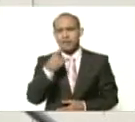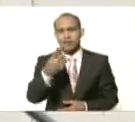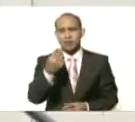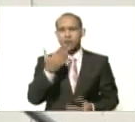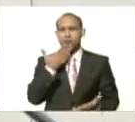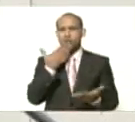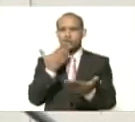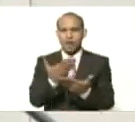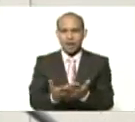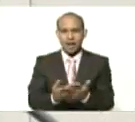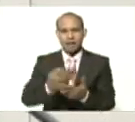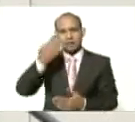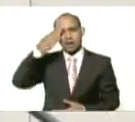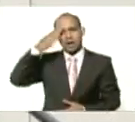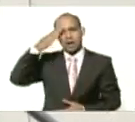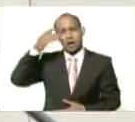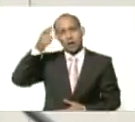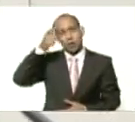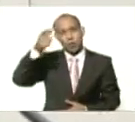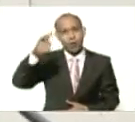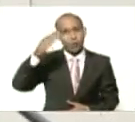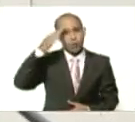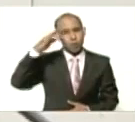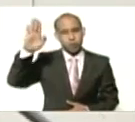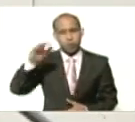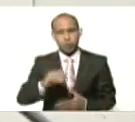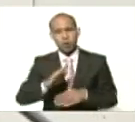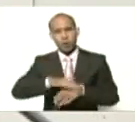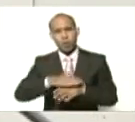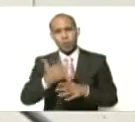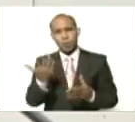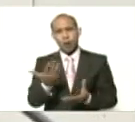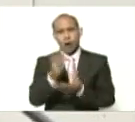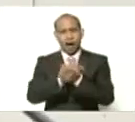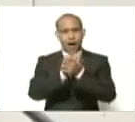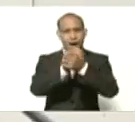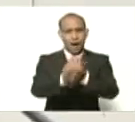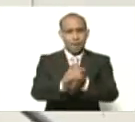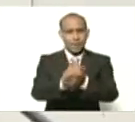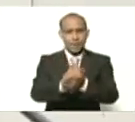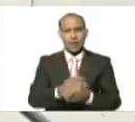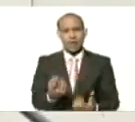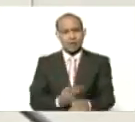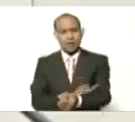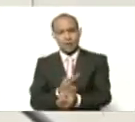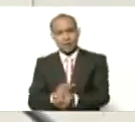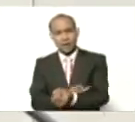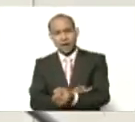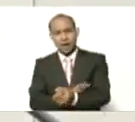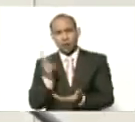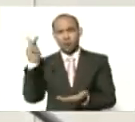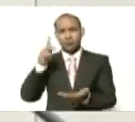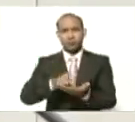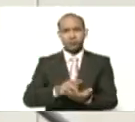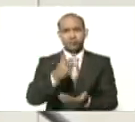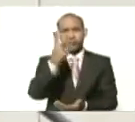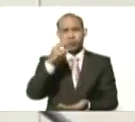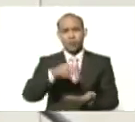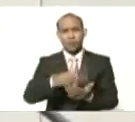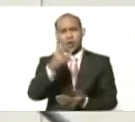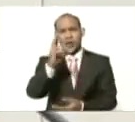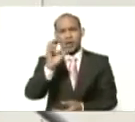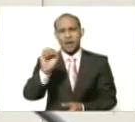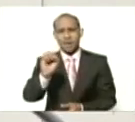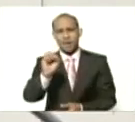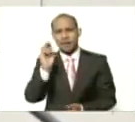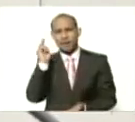gracias al pueblo de Cuba porque su mano amiga, su mano hermana, llegó en el año 2020, fue el primero